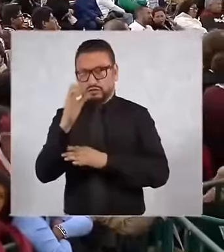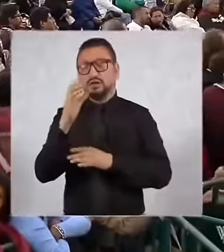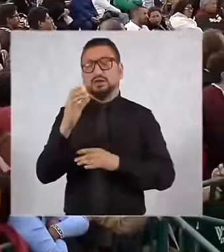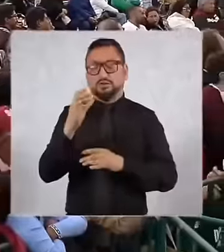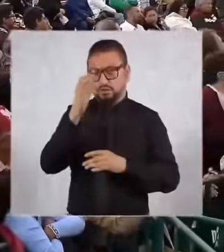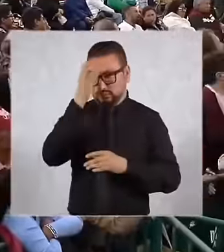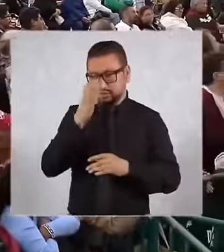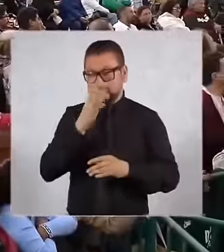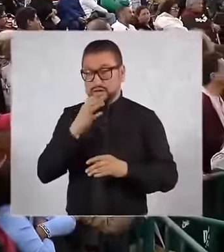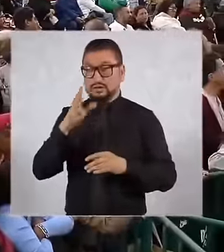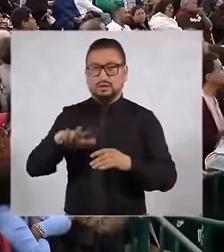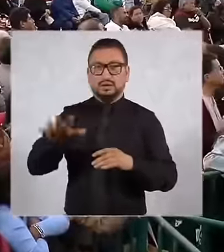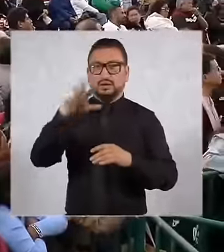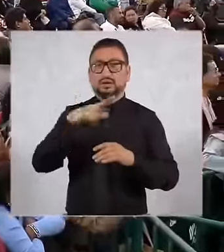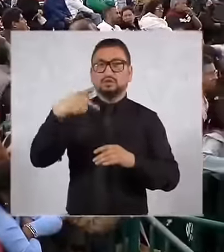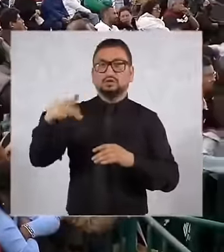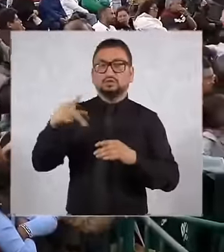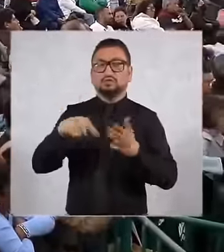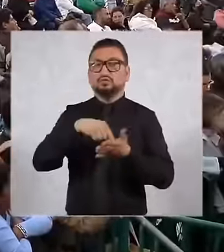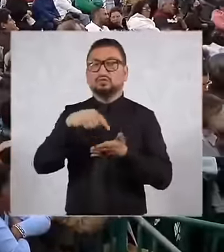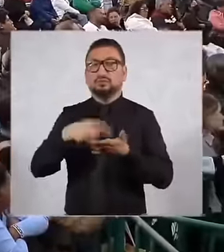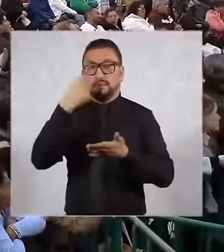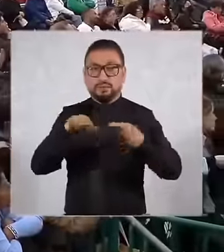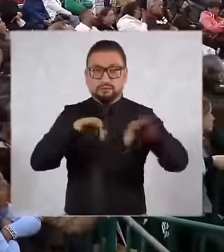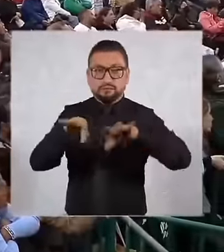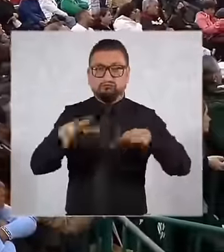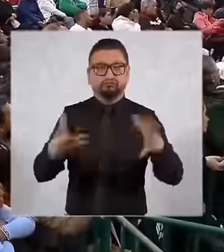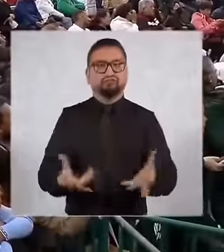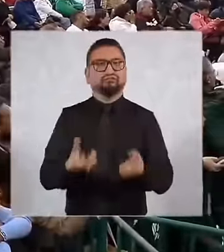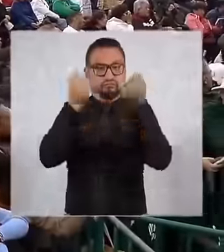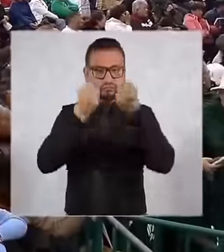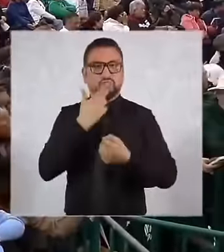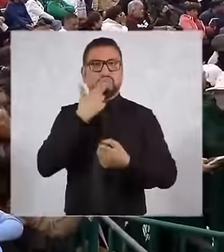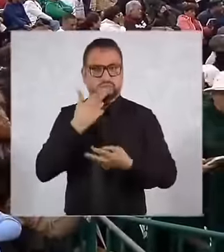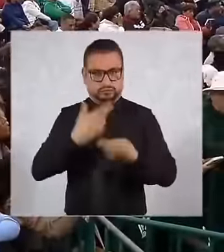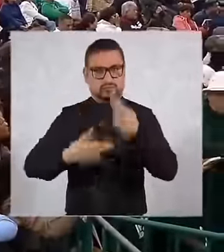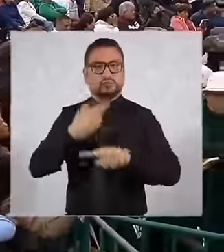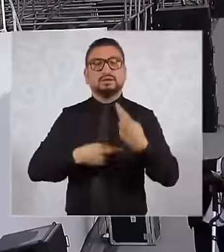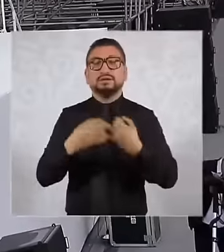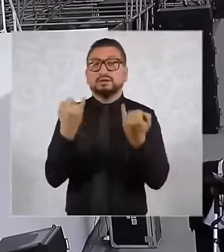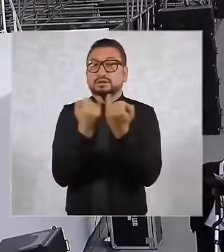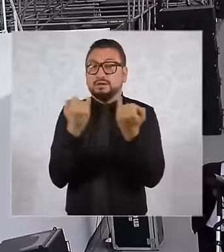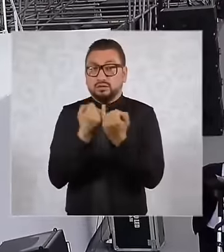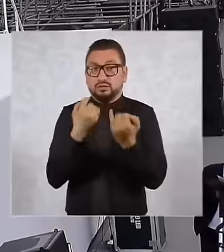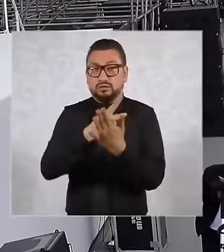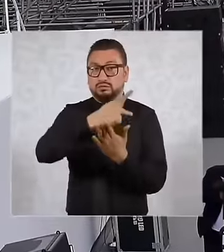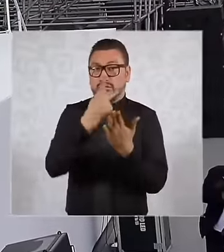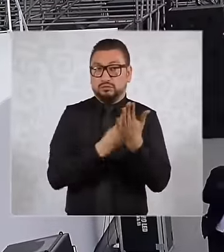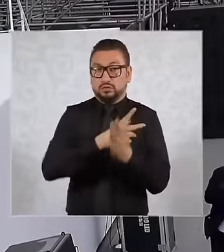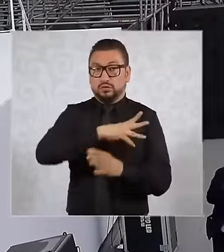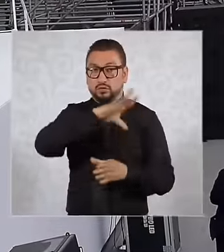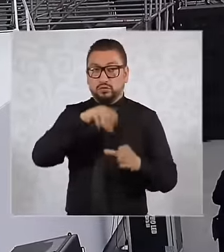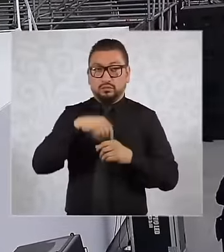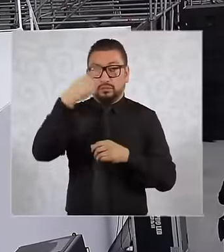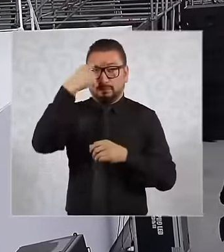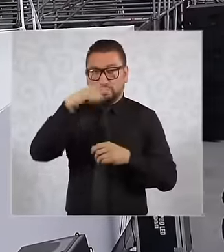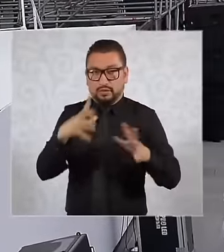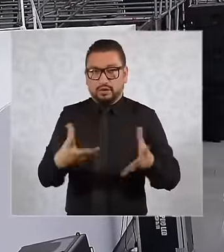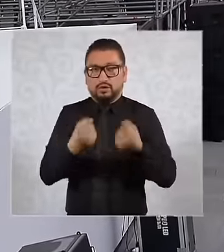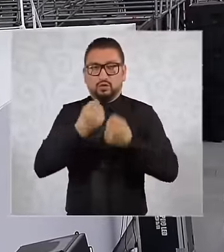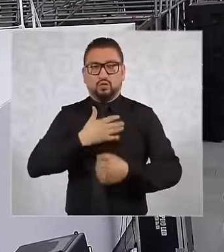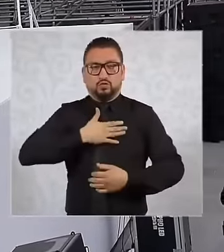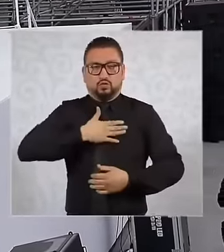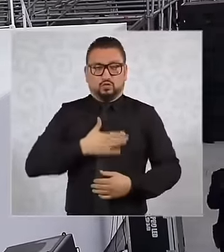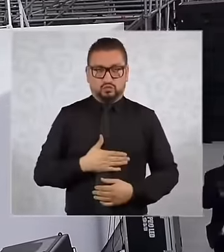de recuperar sus fuentes de trabajo. Continuaremos con el plan integral de rescate y